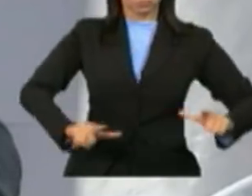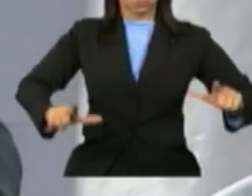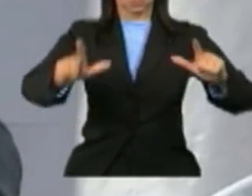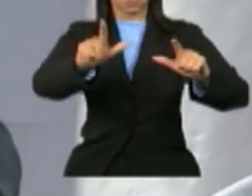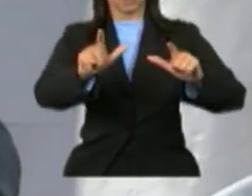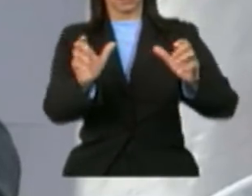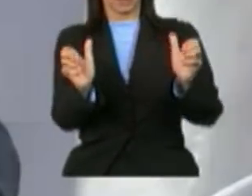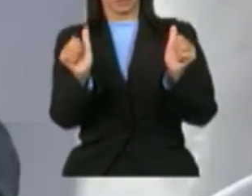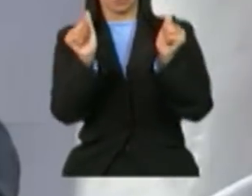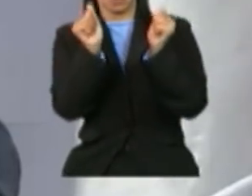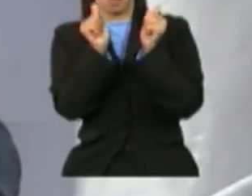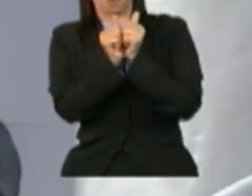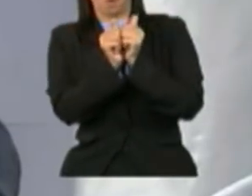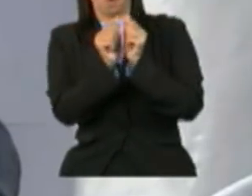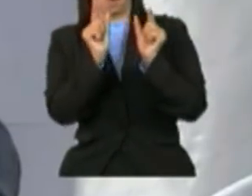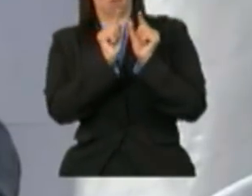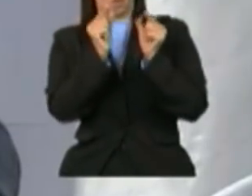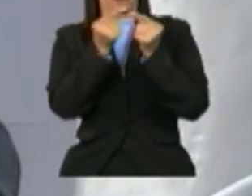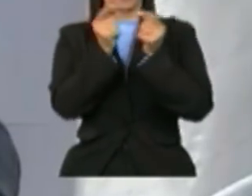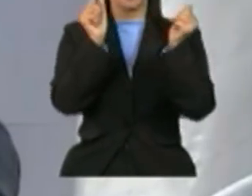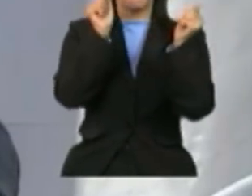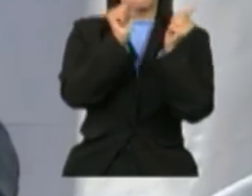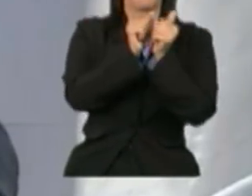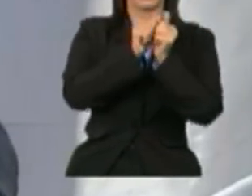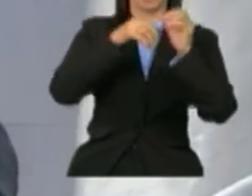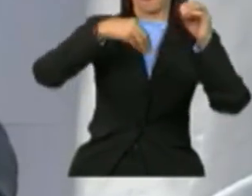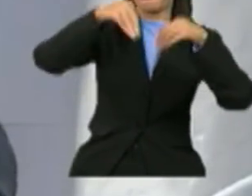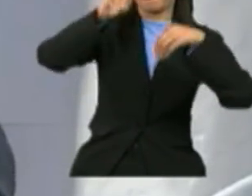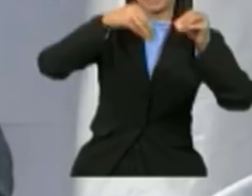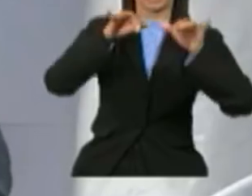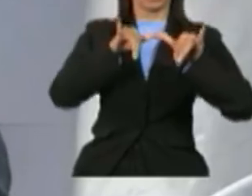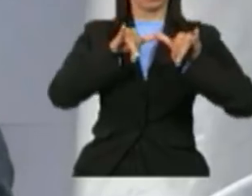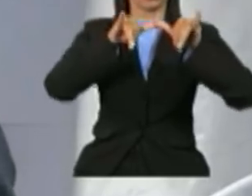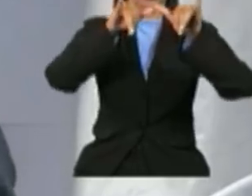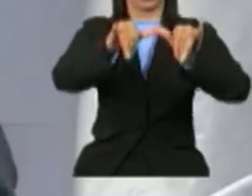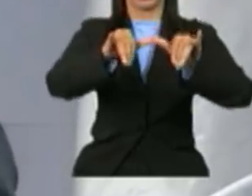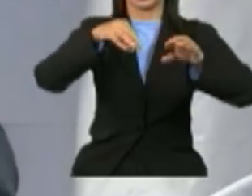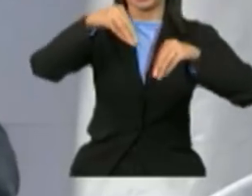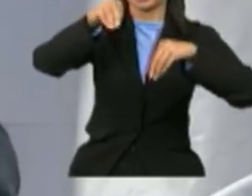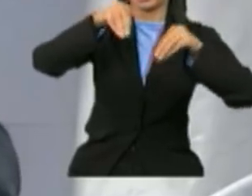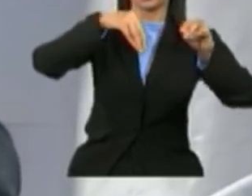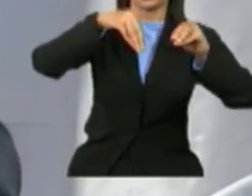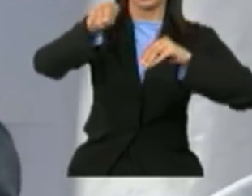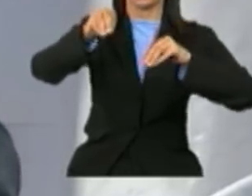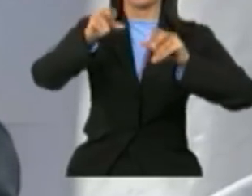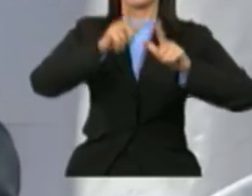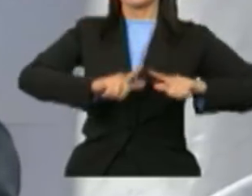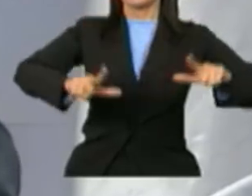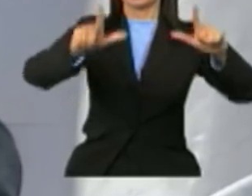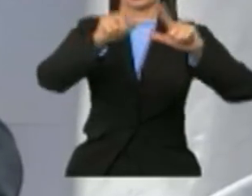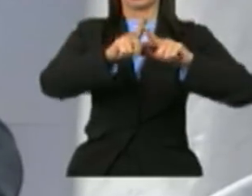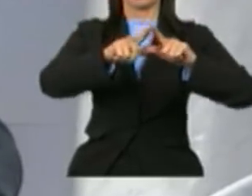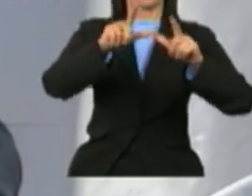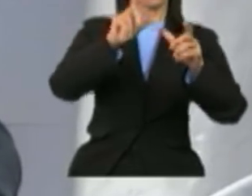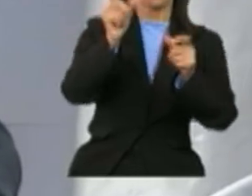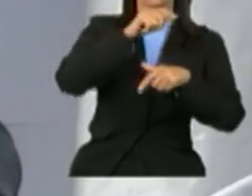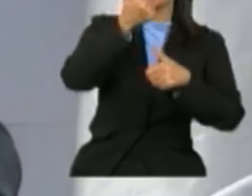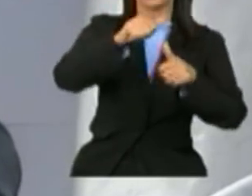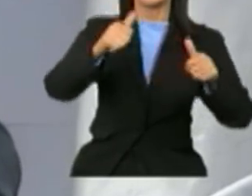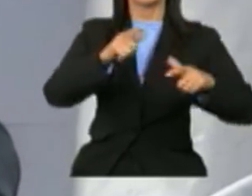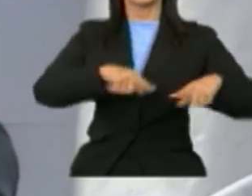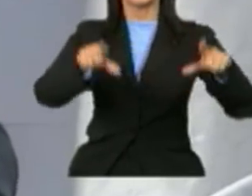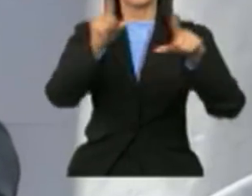de aglomeraciones de personas como mercados, supermercados, colmados, galleras,